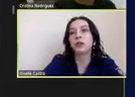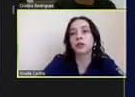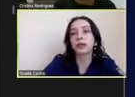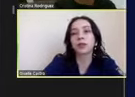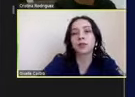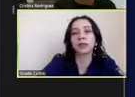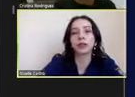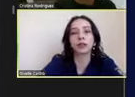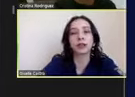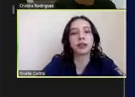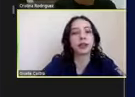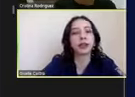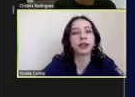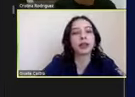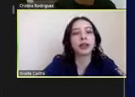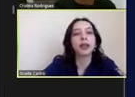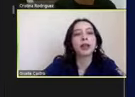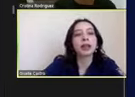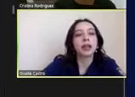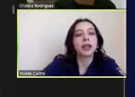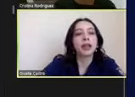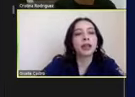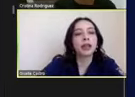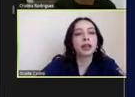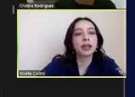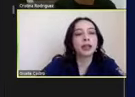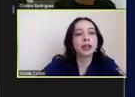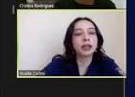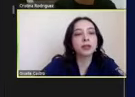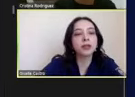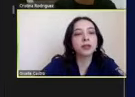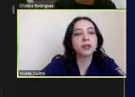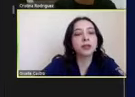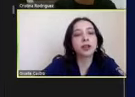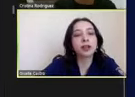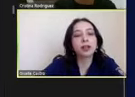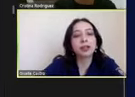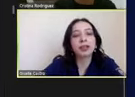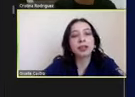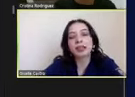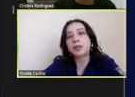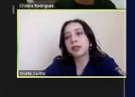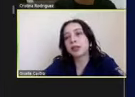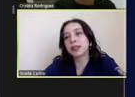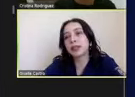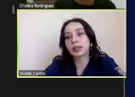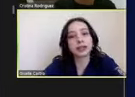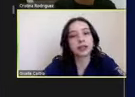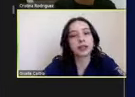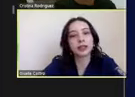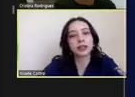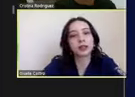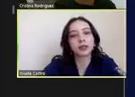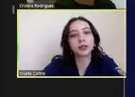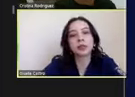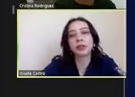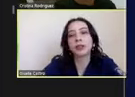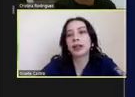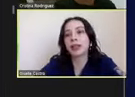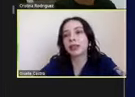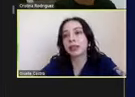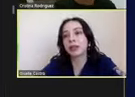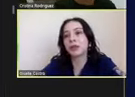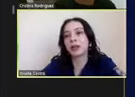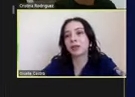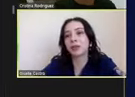general como a la población atlética. En Estados Unidos se reportan 3 millones de esguinces de